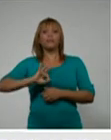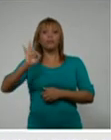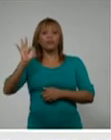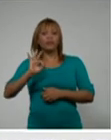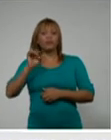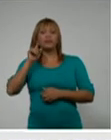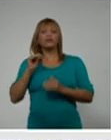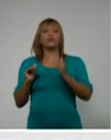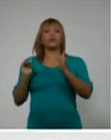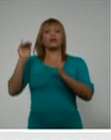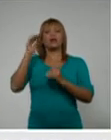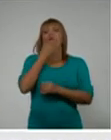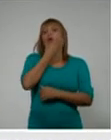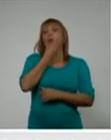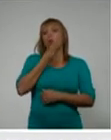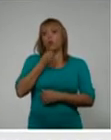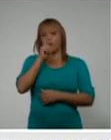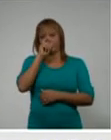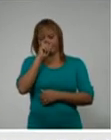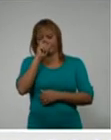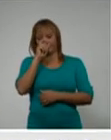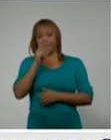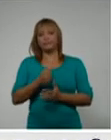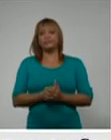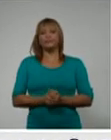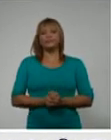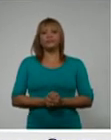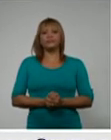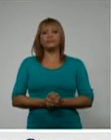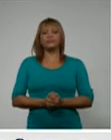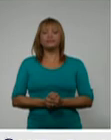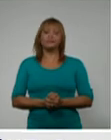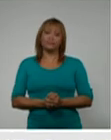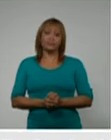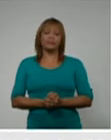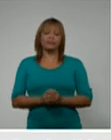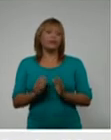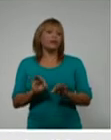edades jóvenes de la vida. Por lo